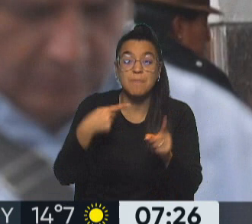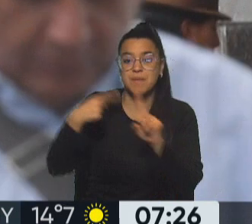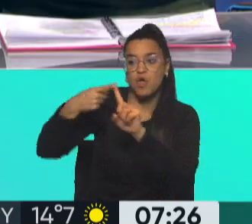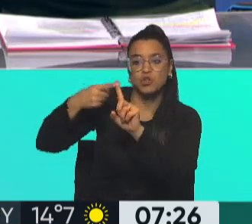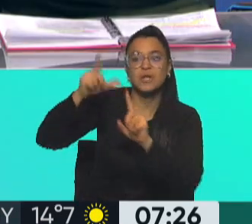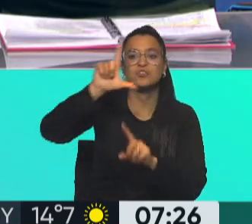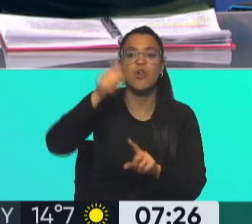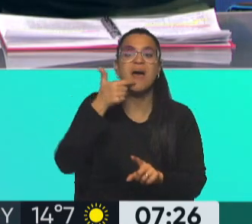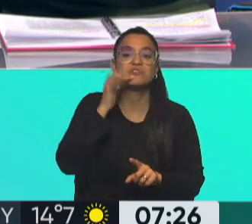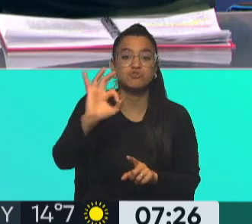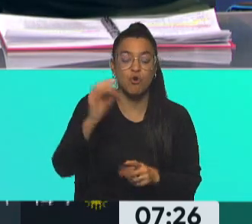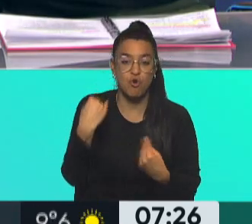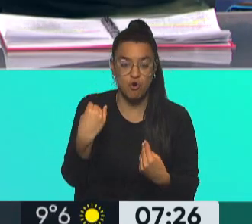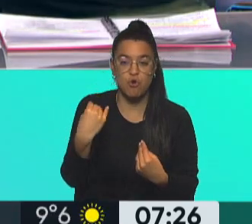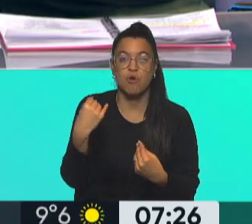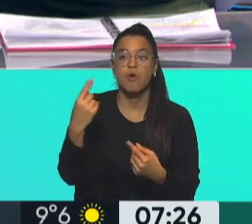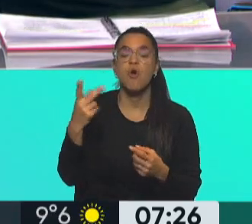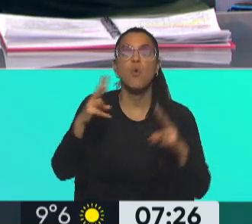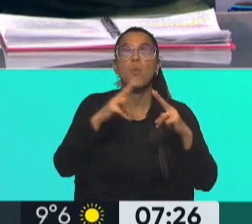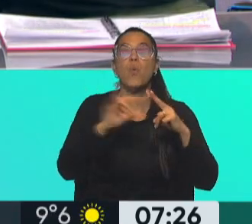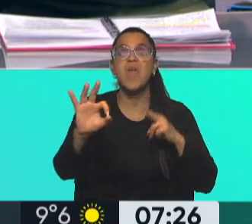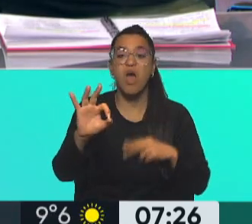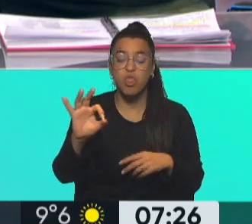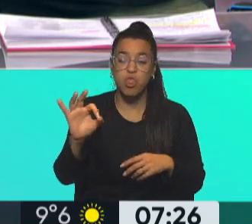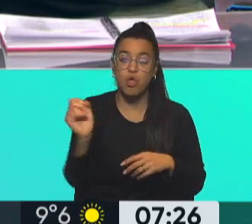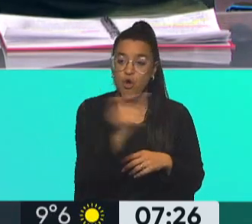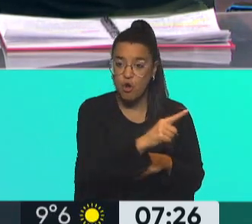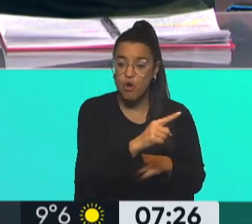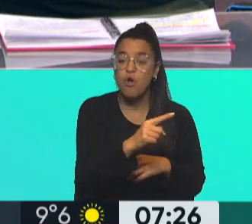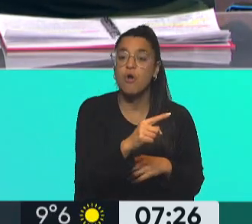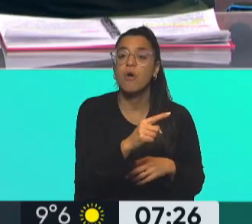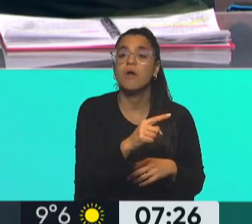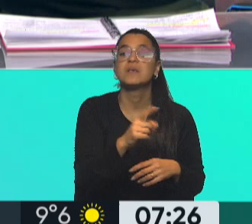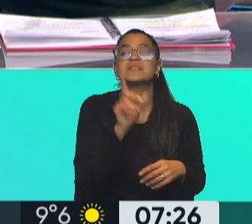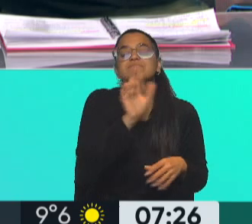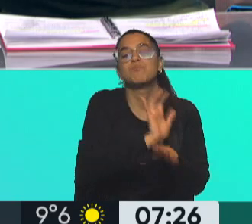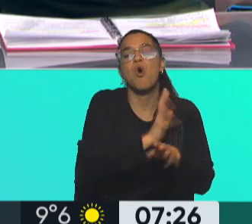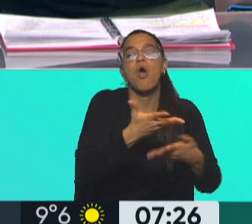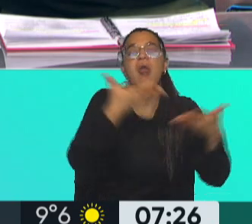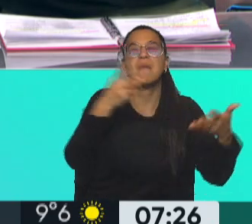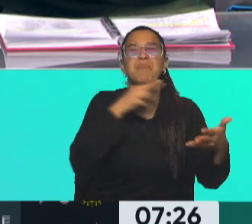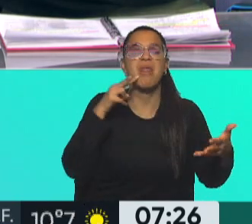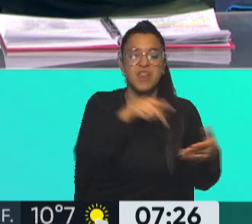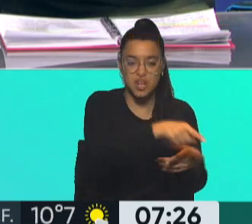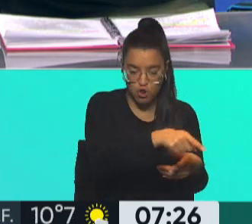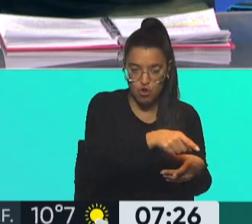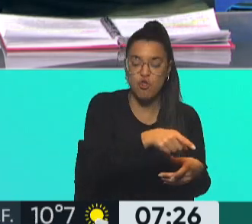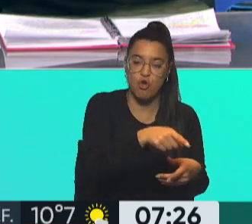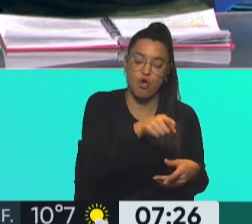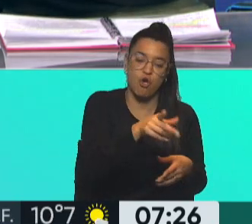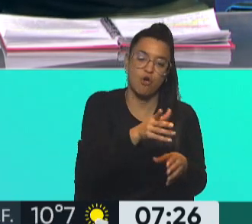Lasso tenía que ver con su cuñado, al que denominan el Gran Padrino. Hemos hablado